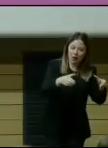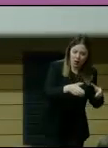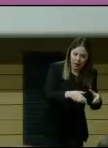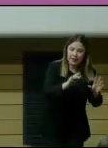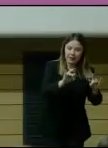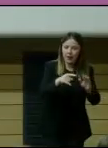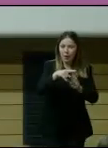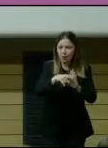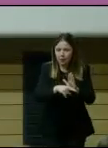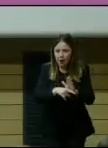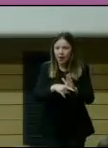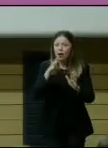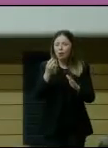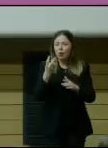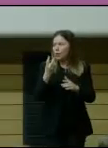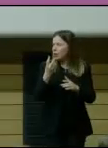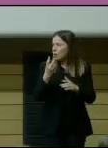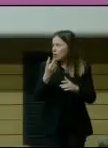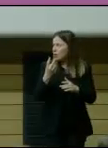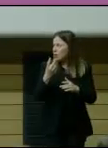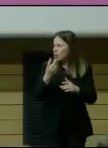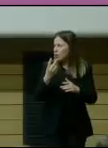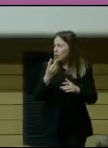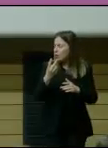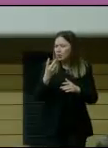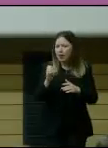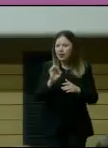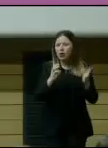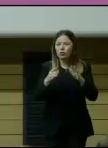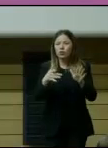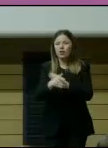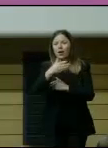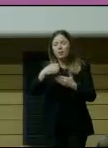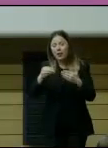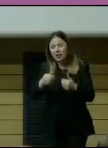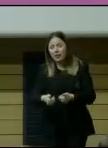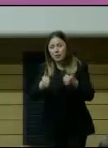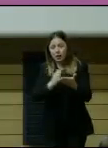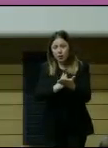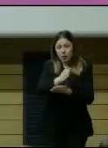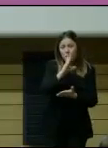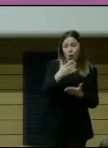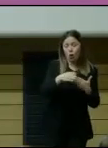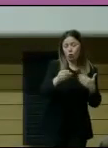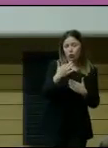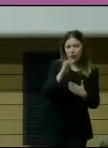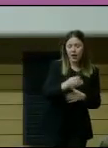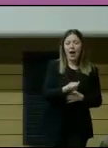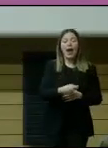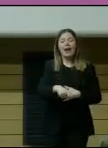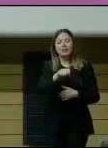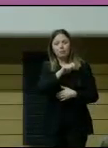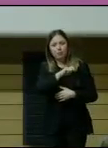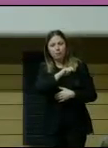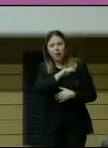de que se multiplica por 8. Ojalá fuese por 20, porque seguramente tendríamos muchos más pacientes que se han salvado del cáncer y se han cronificado con el fentanilo. España,